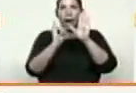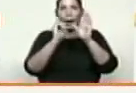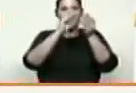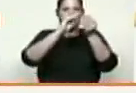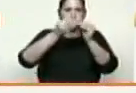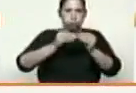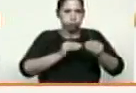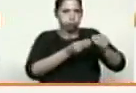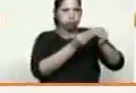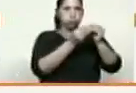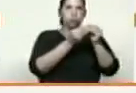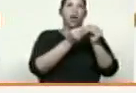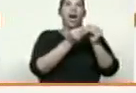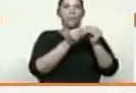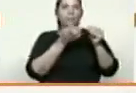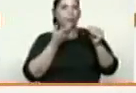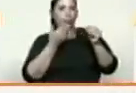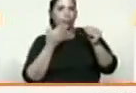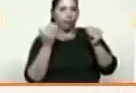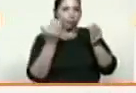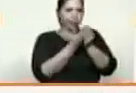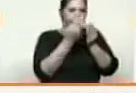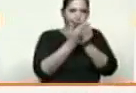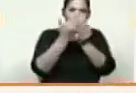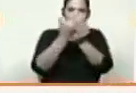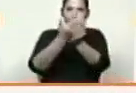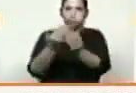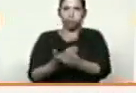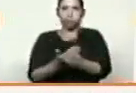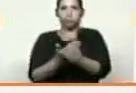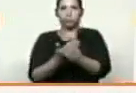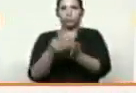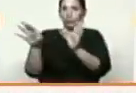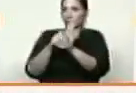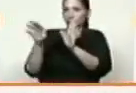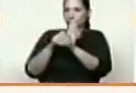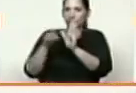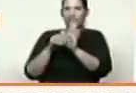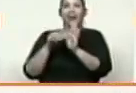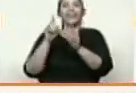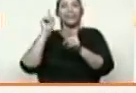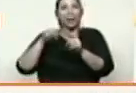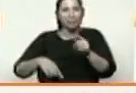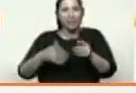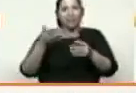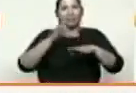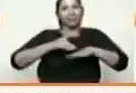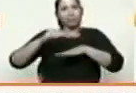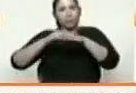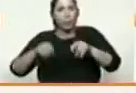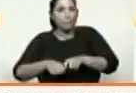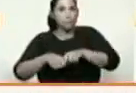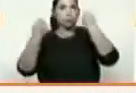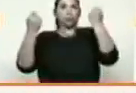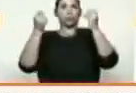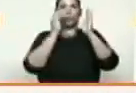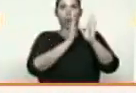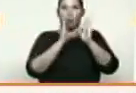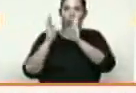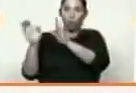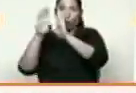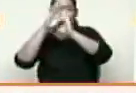montonera, son producto de la ruptura del orden